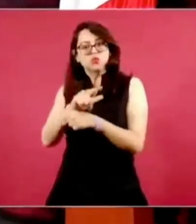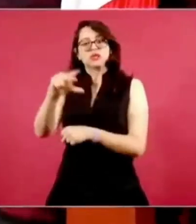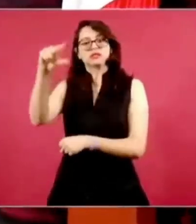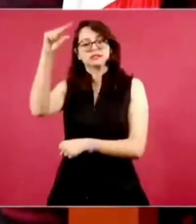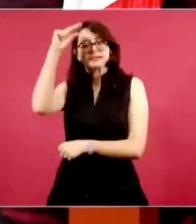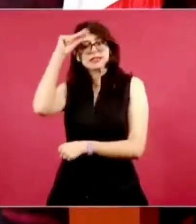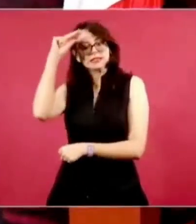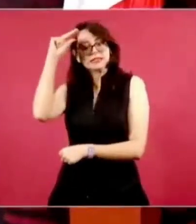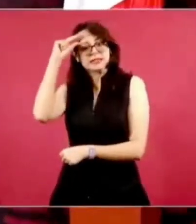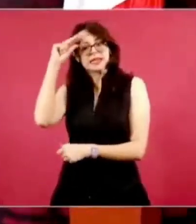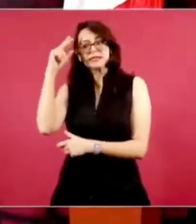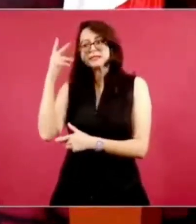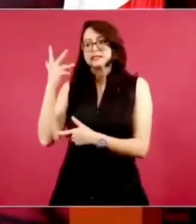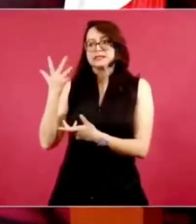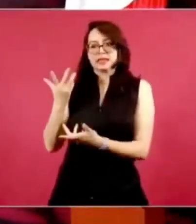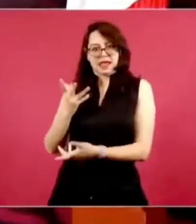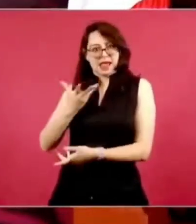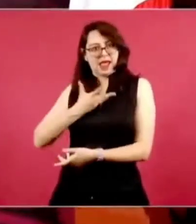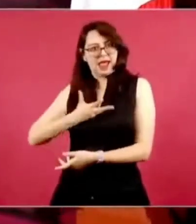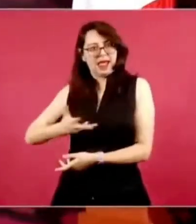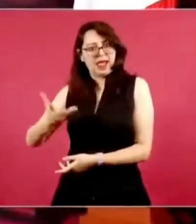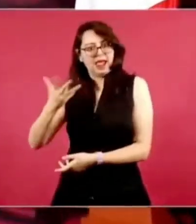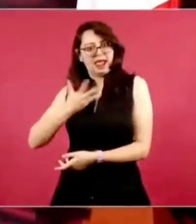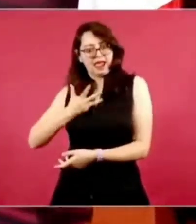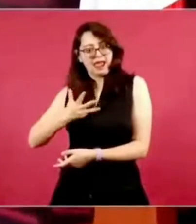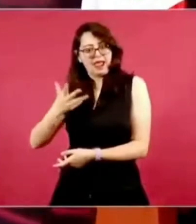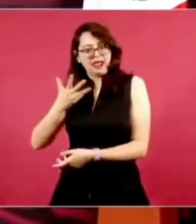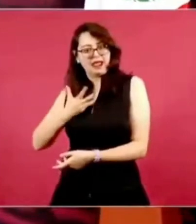con la llegada de los europeos.